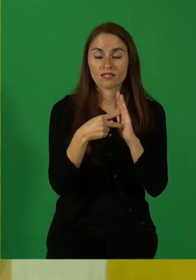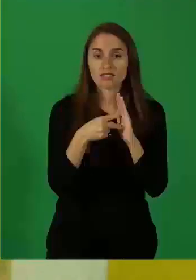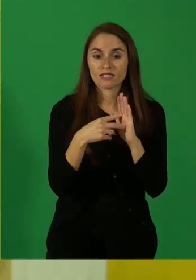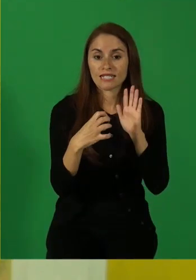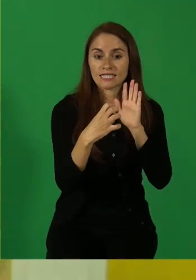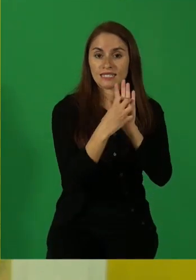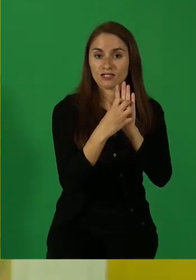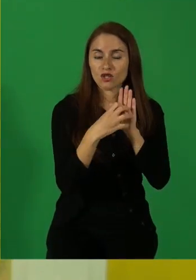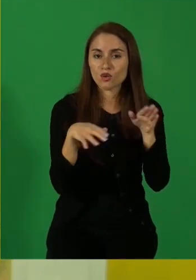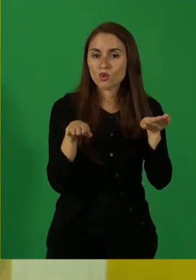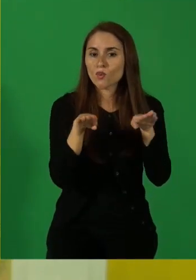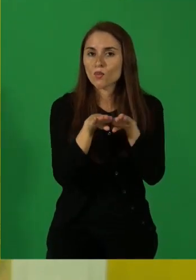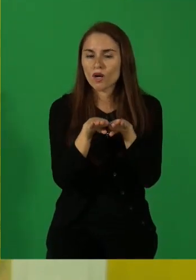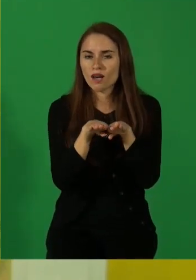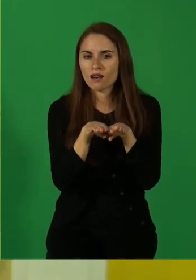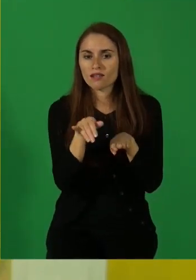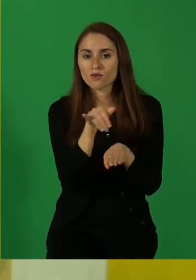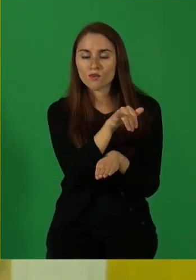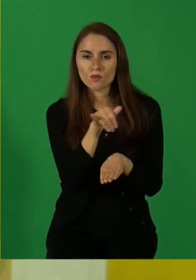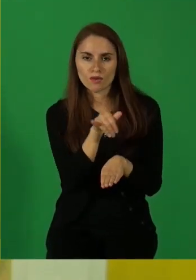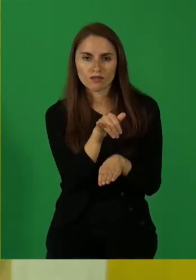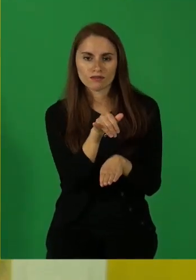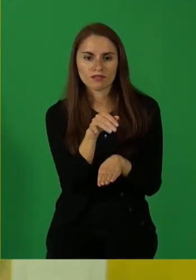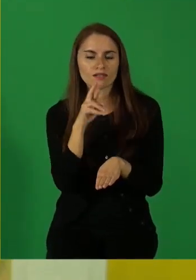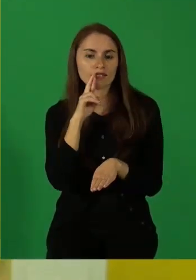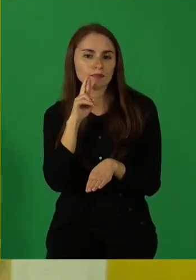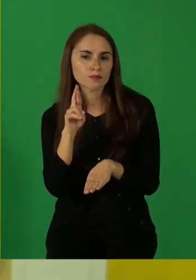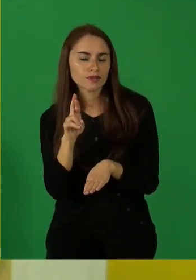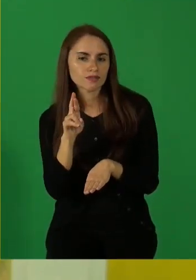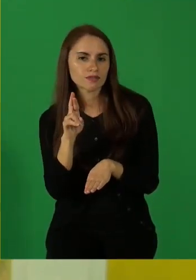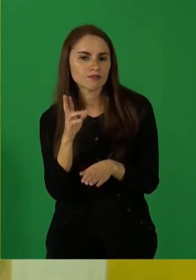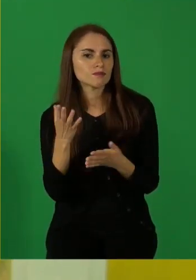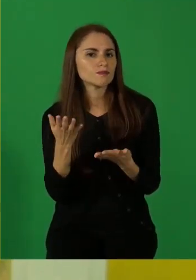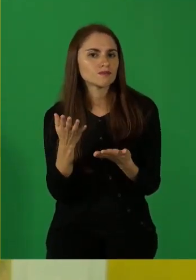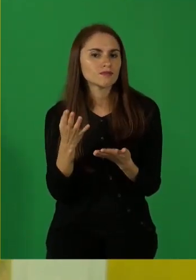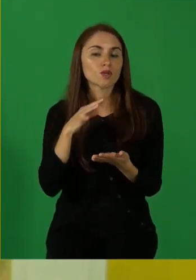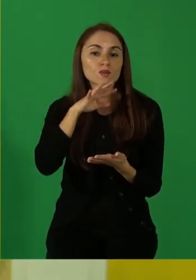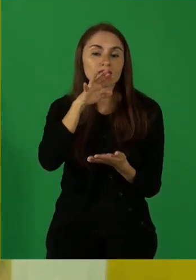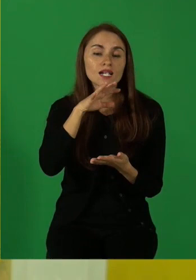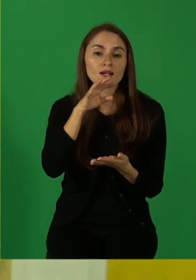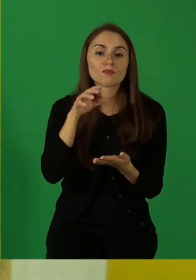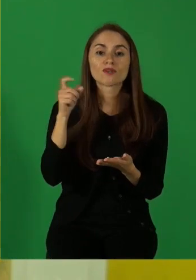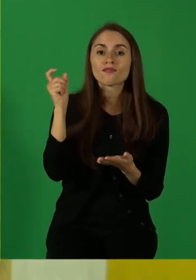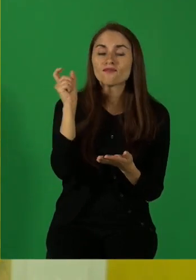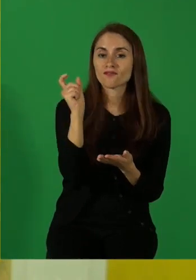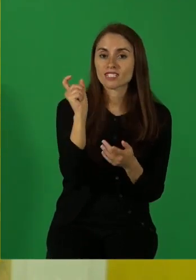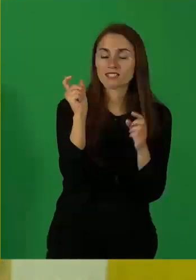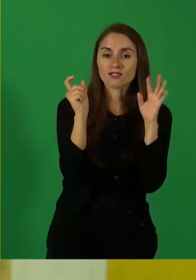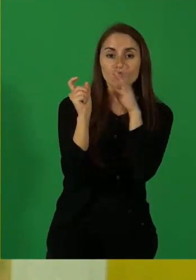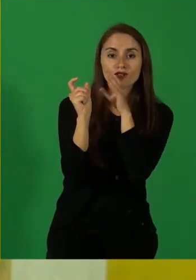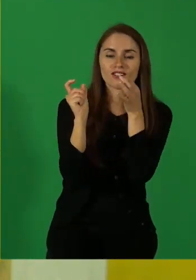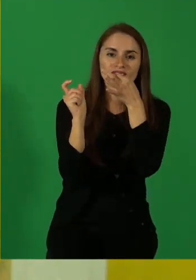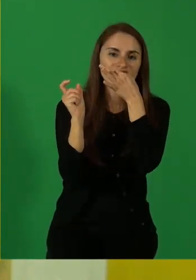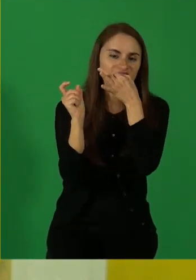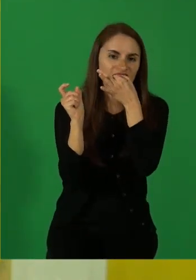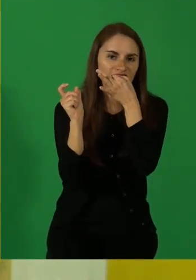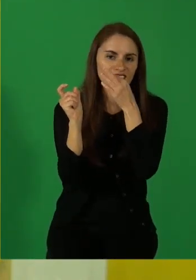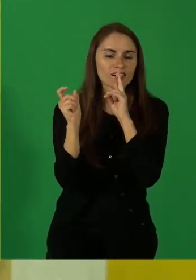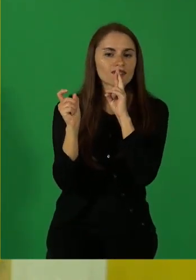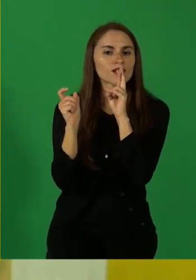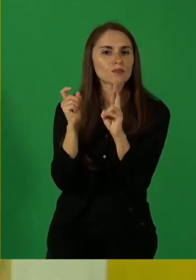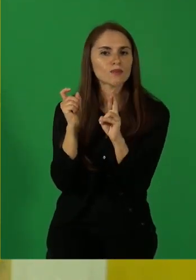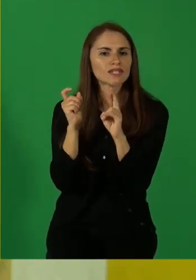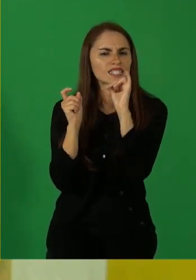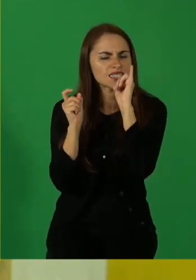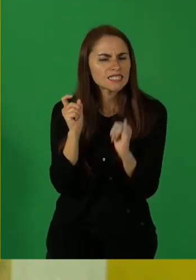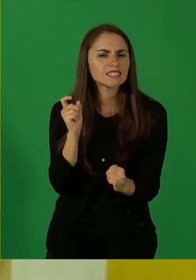igual signo o usábamos las fichas? Bien, o usábamos las fichas verdes. ¿Cómo